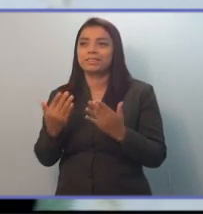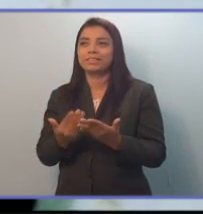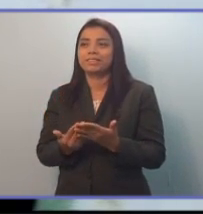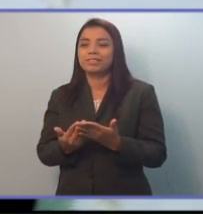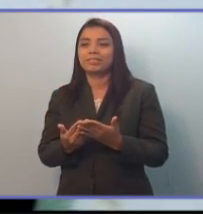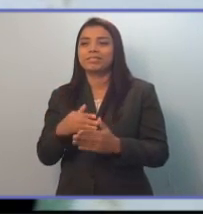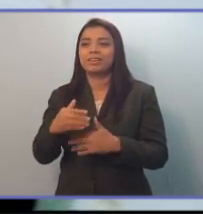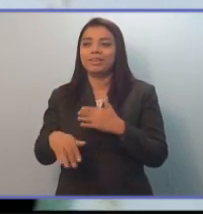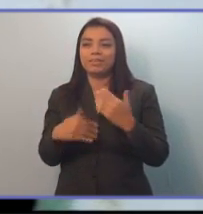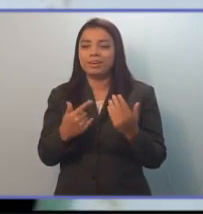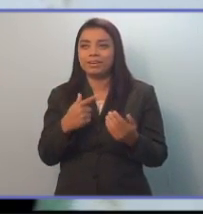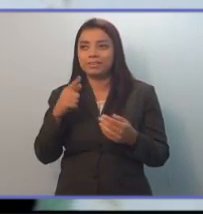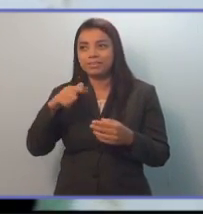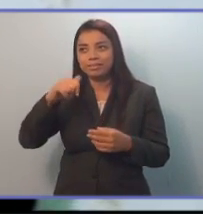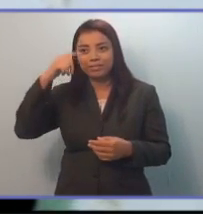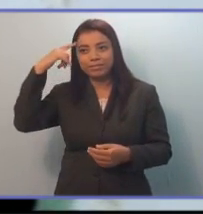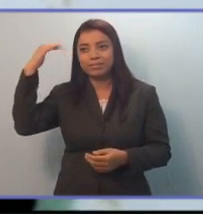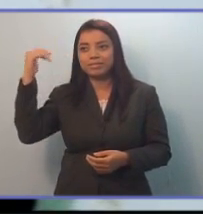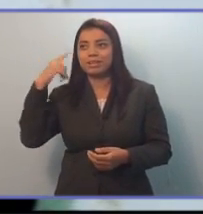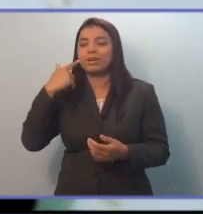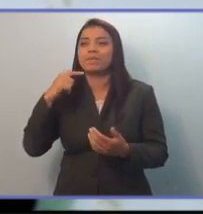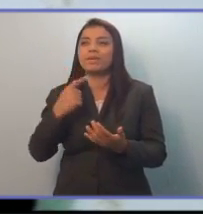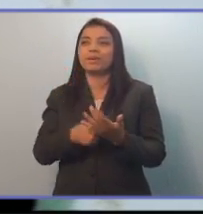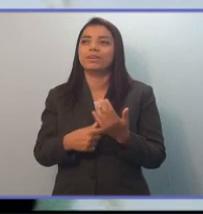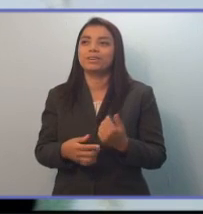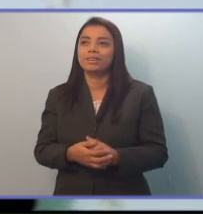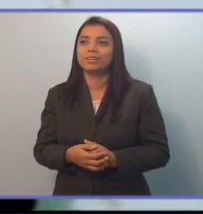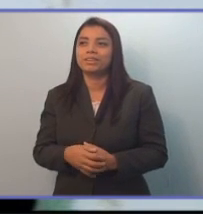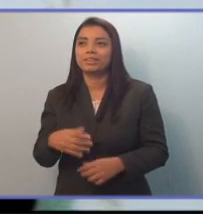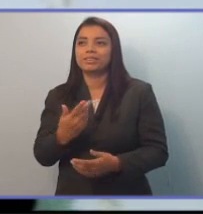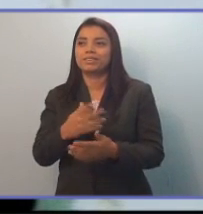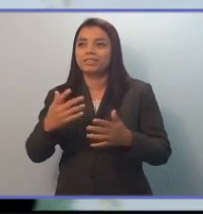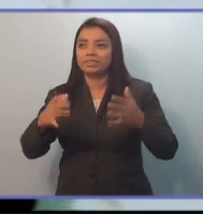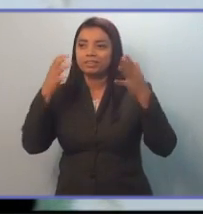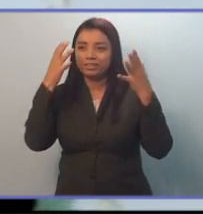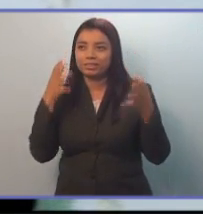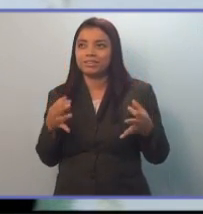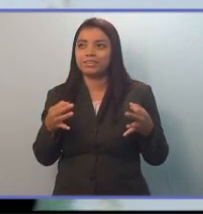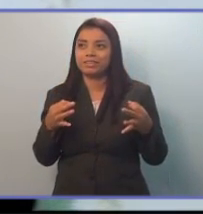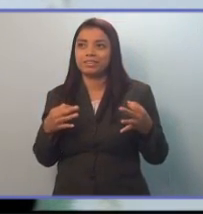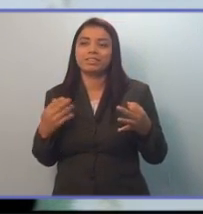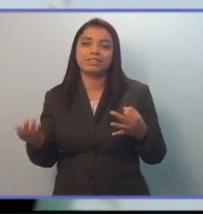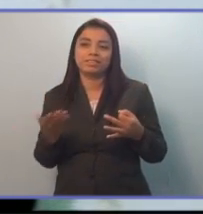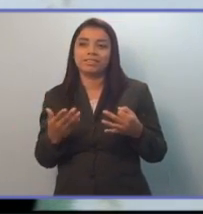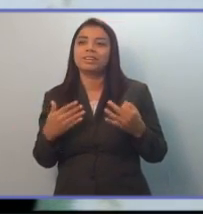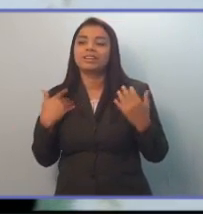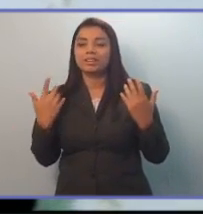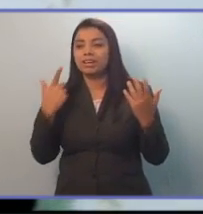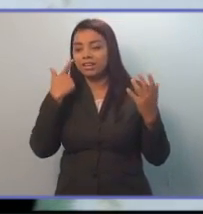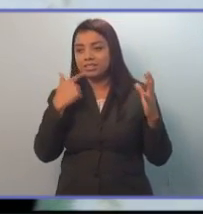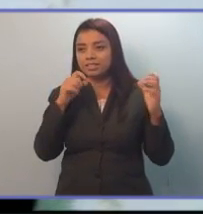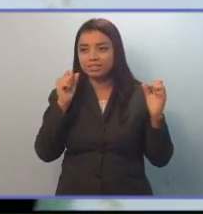trascendencia política. O sea, no son cualquier decisión. O sea, tienen trascendencia